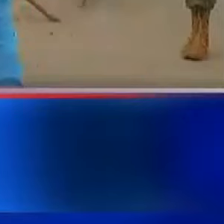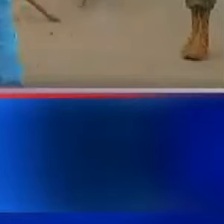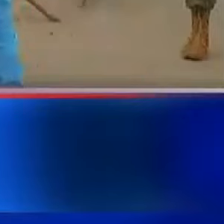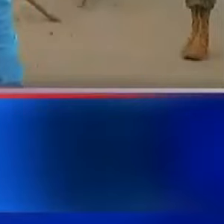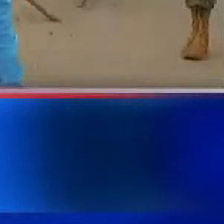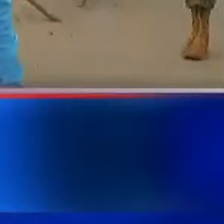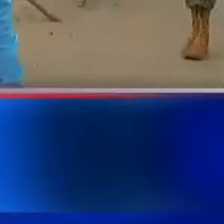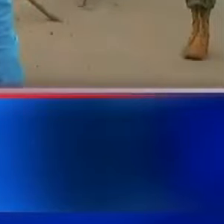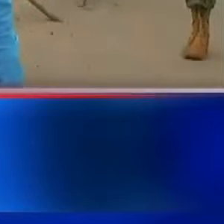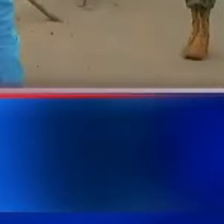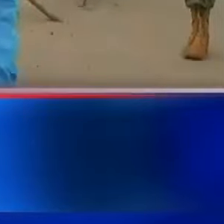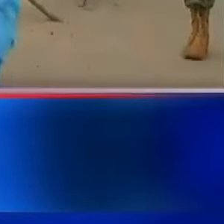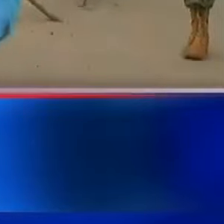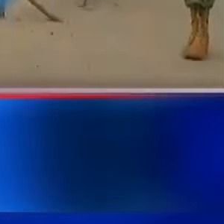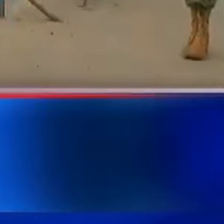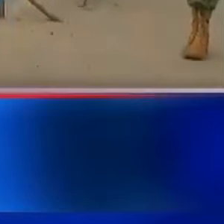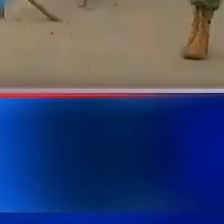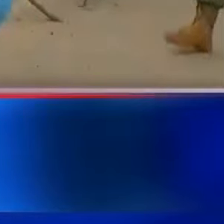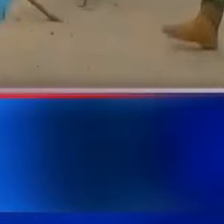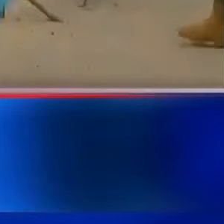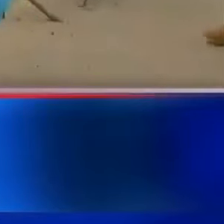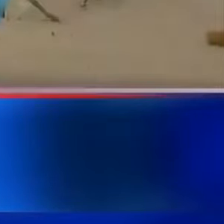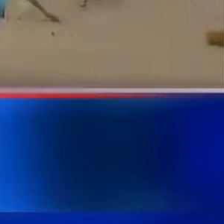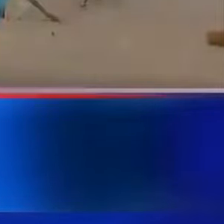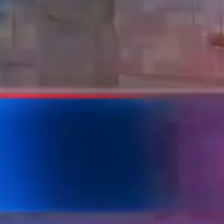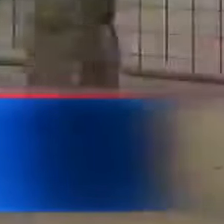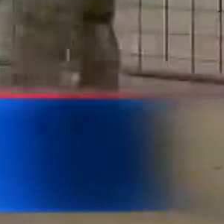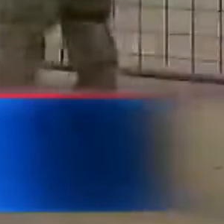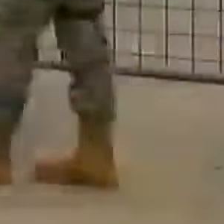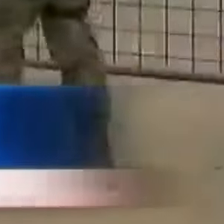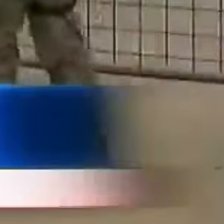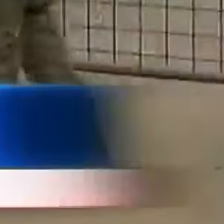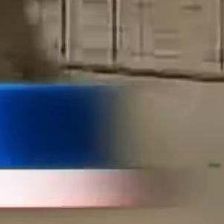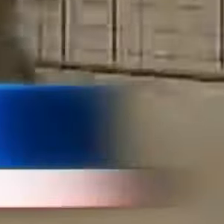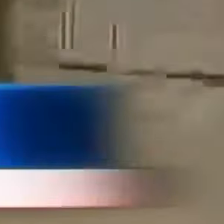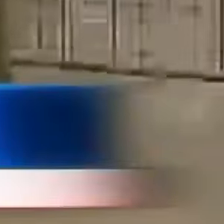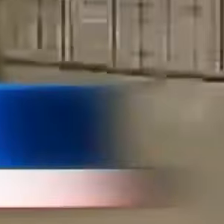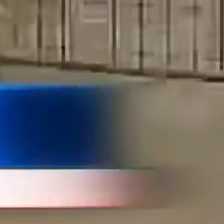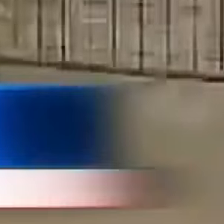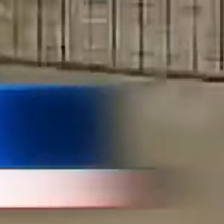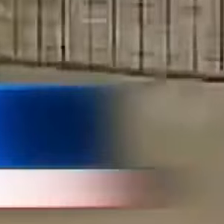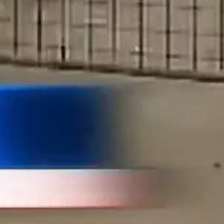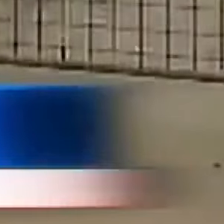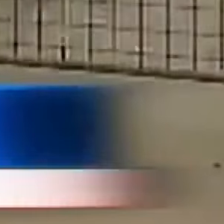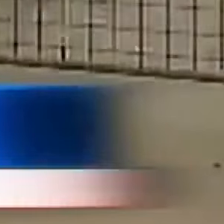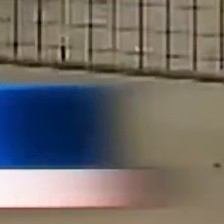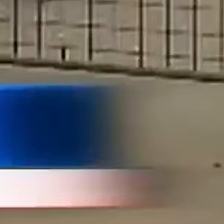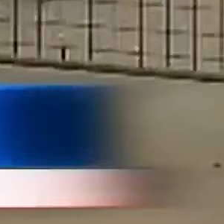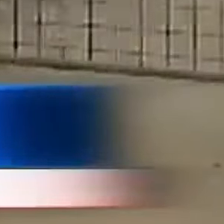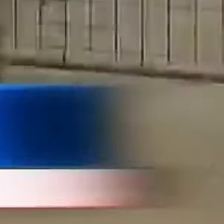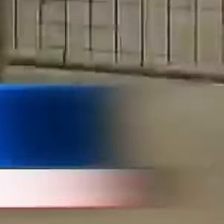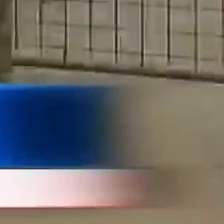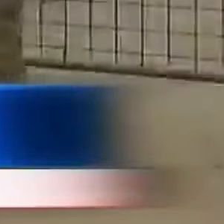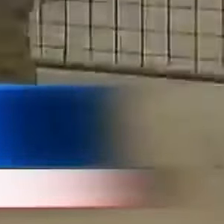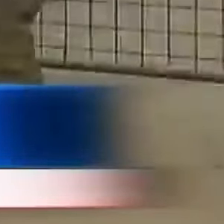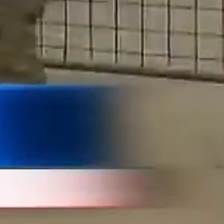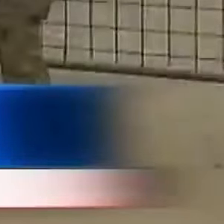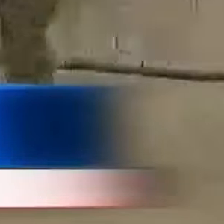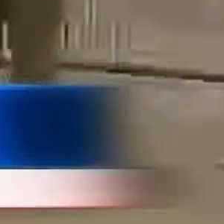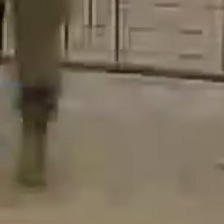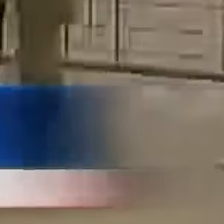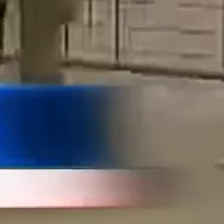Gracias, Saskia. En efecto, hasta el momento ese es el balance que se tiene. Nosotros estamos aquí ya alrededor de 6 horas esperando que se actualice